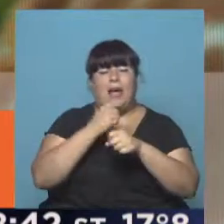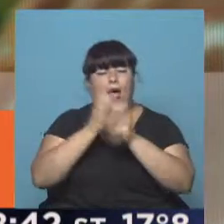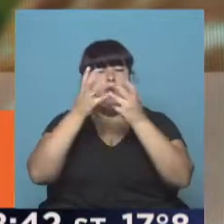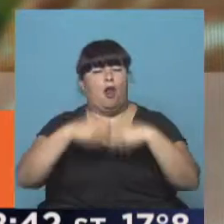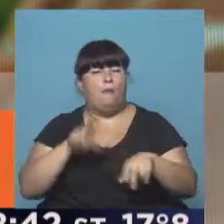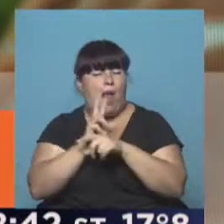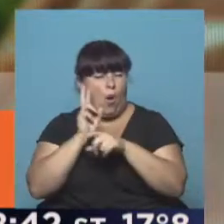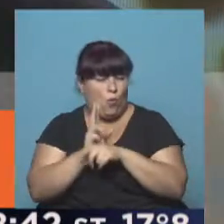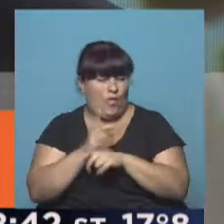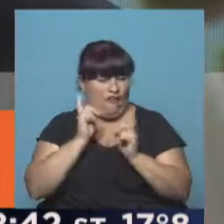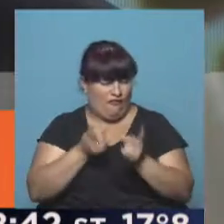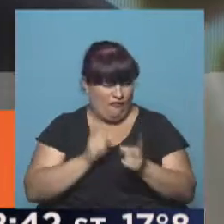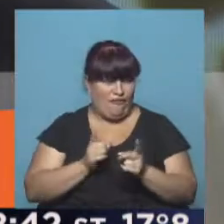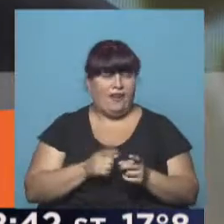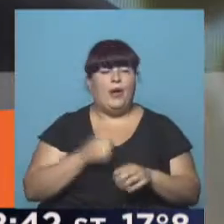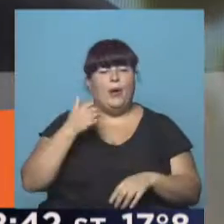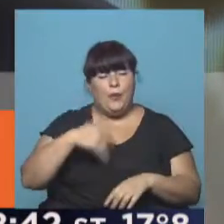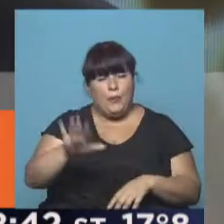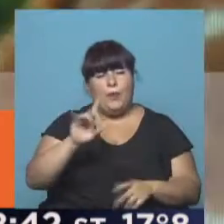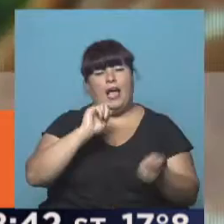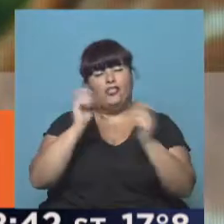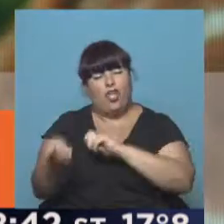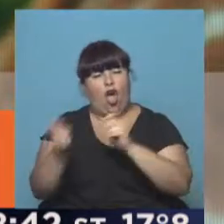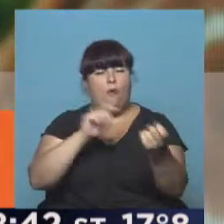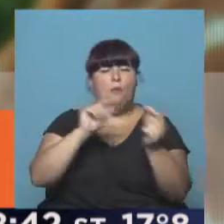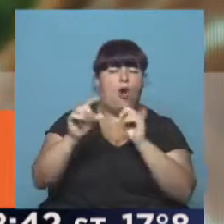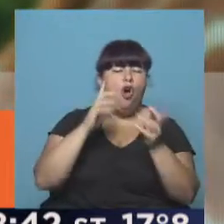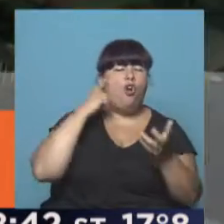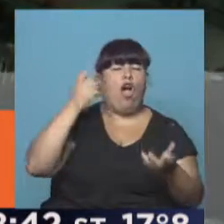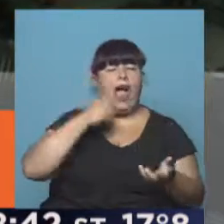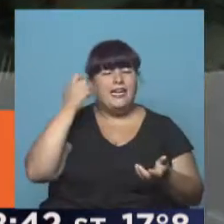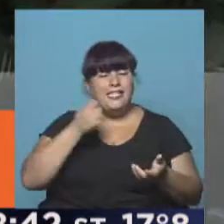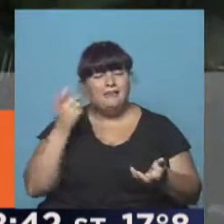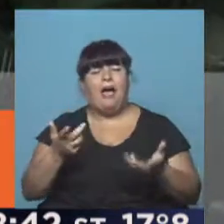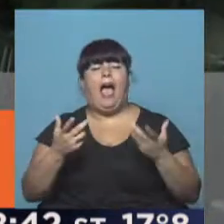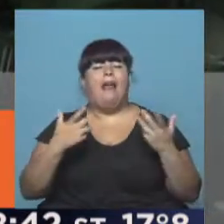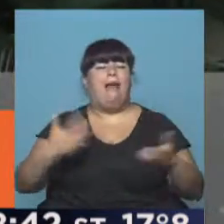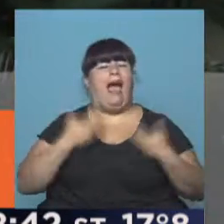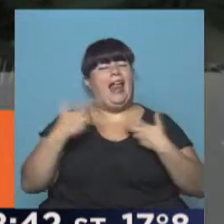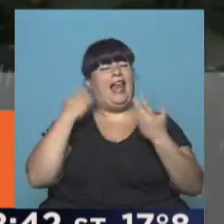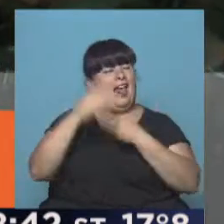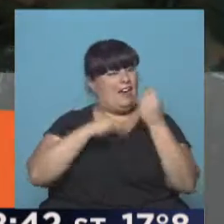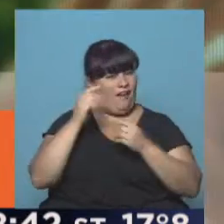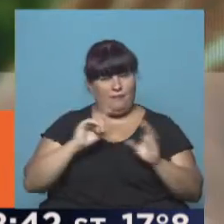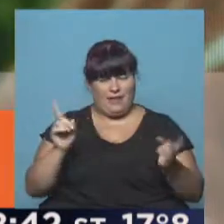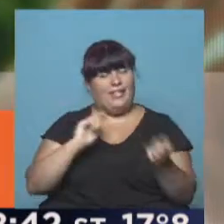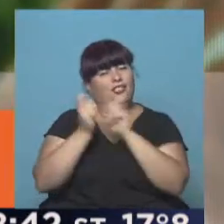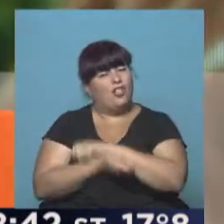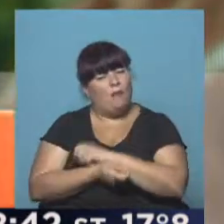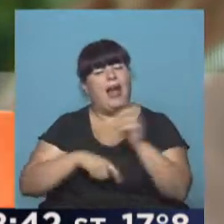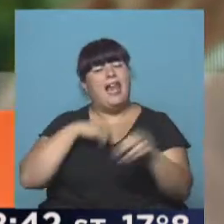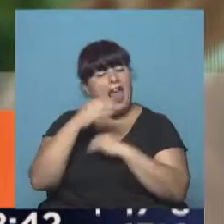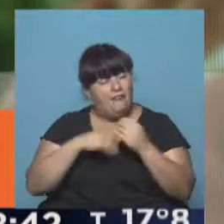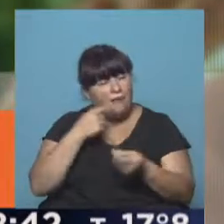programas de conservación que se van a mantener iremos reemplazando un poco esta idea del animal como entretenedor de la familia a pasar a ser la